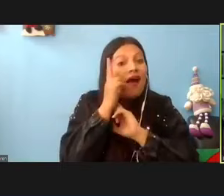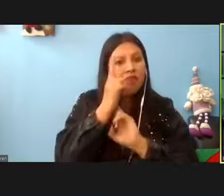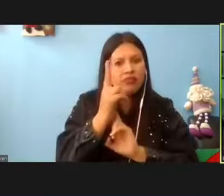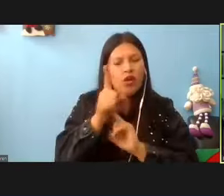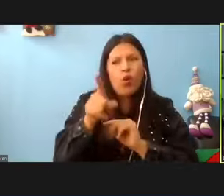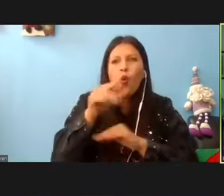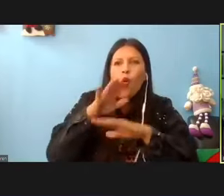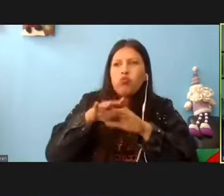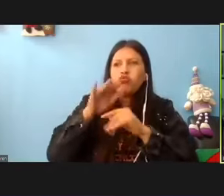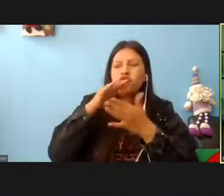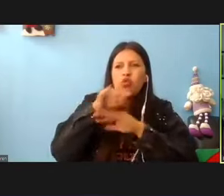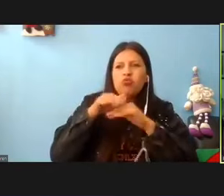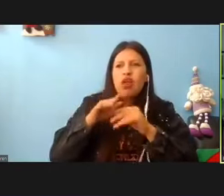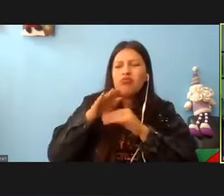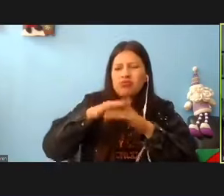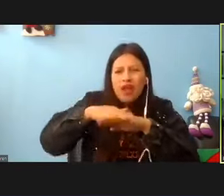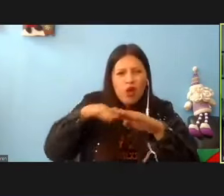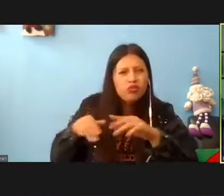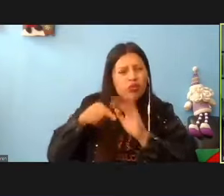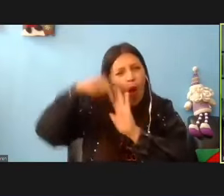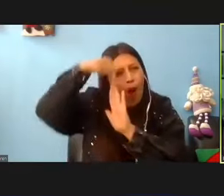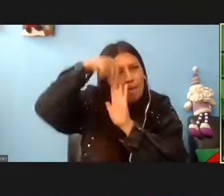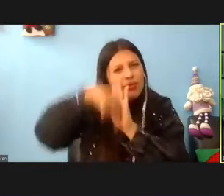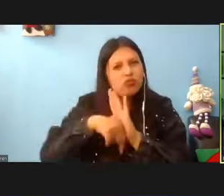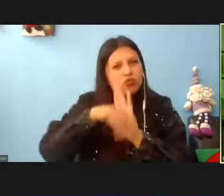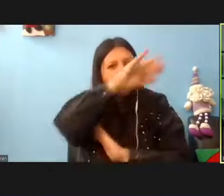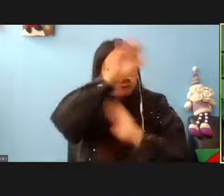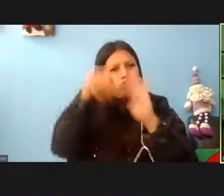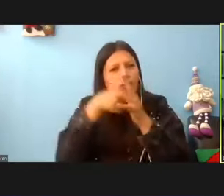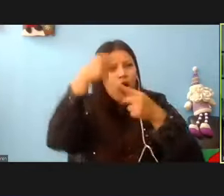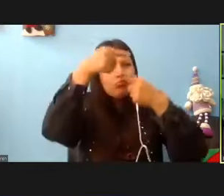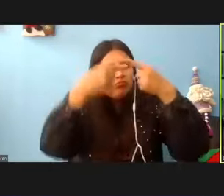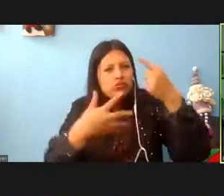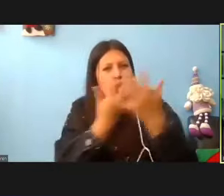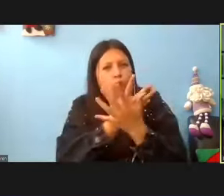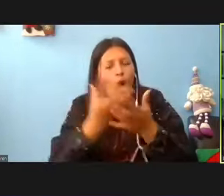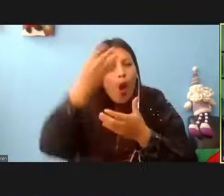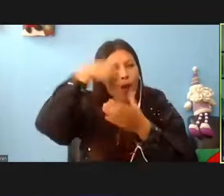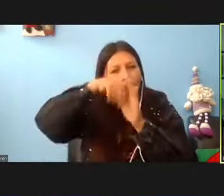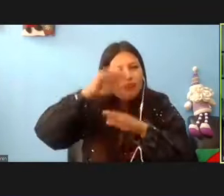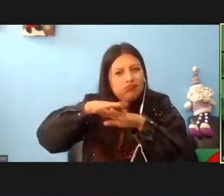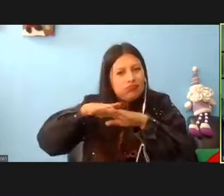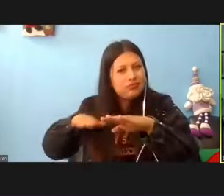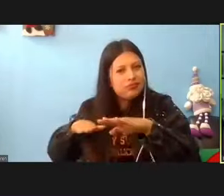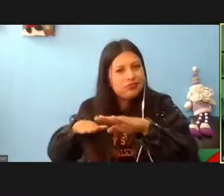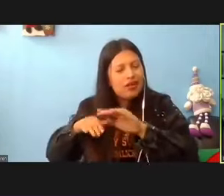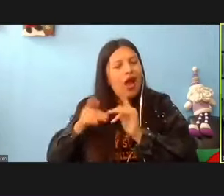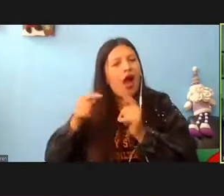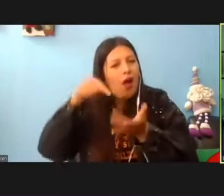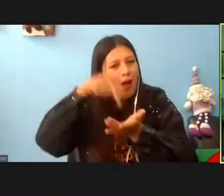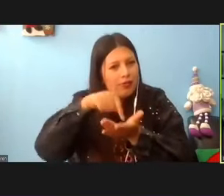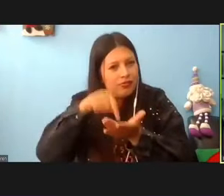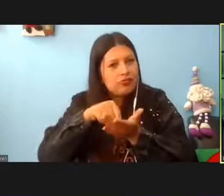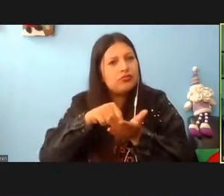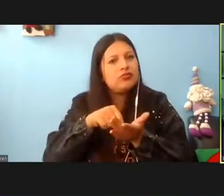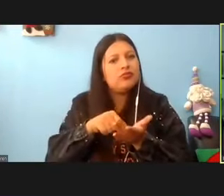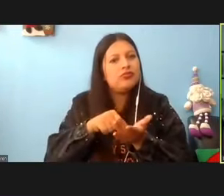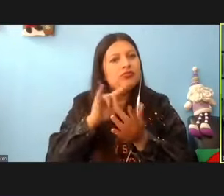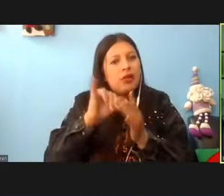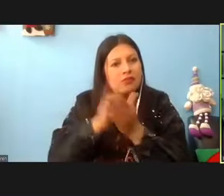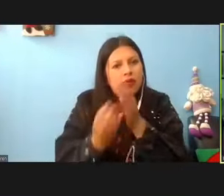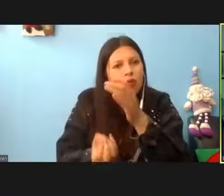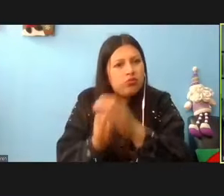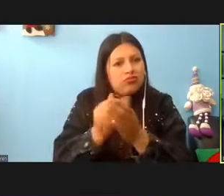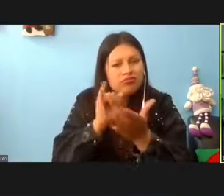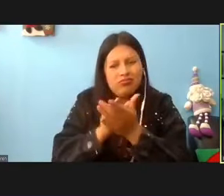causas profundas, ¿no? Todas las implicaciones que esto tiene y por los cuales se